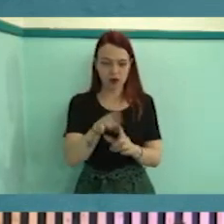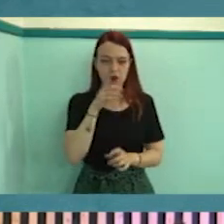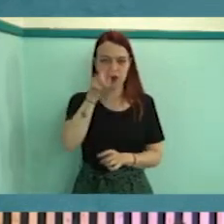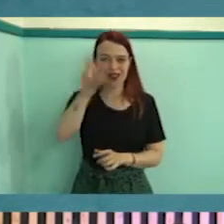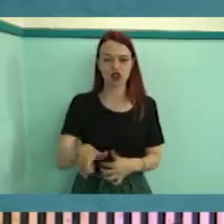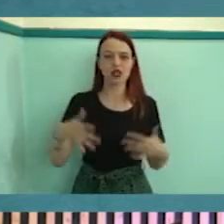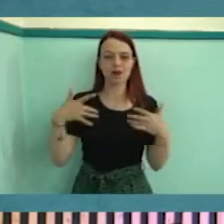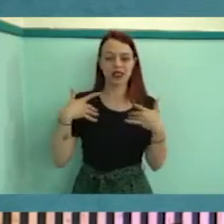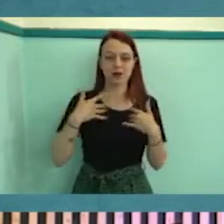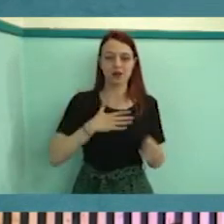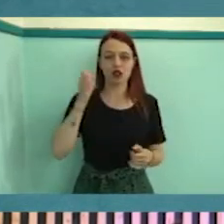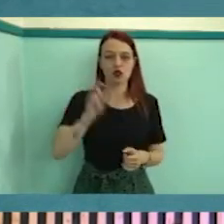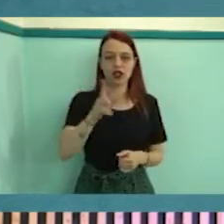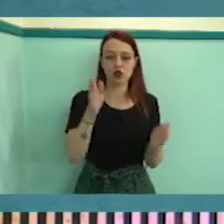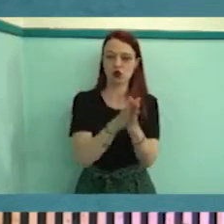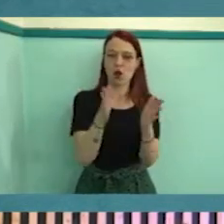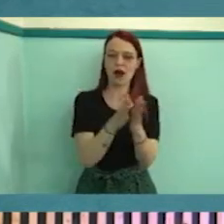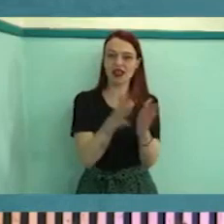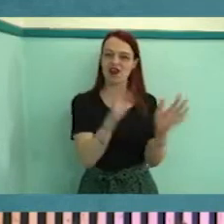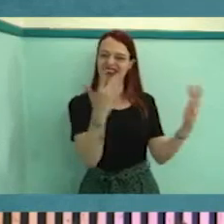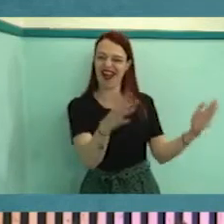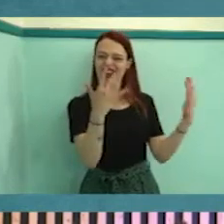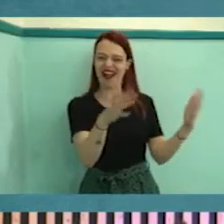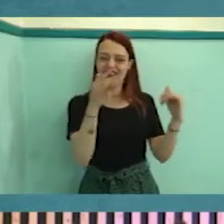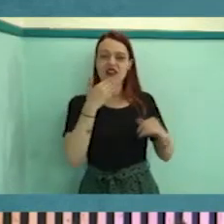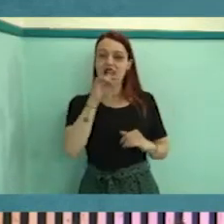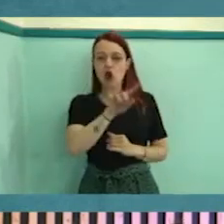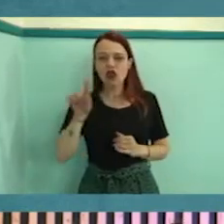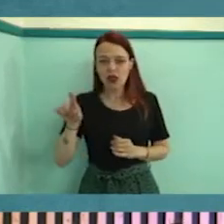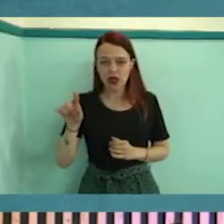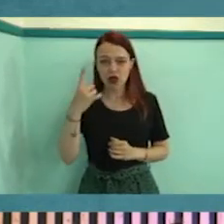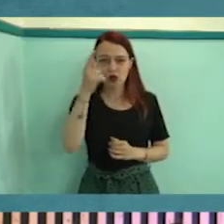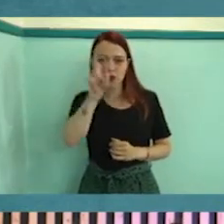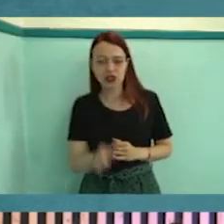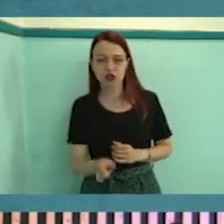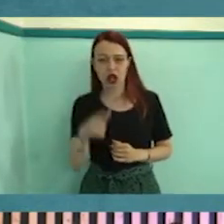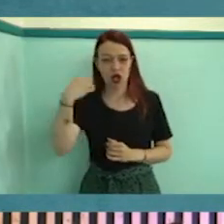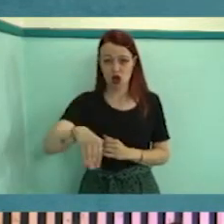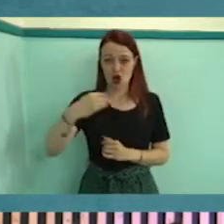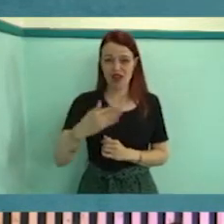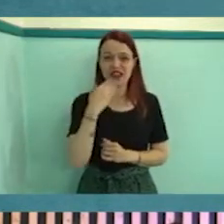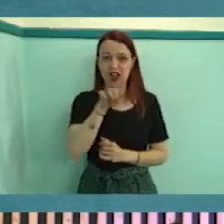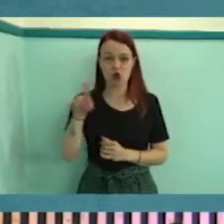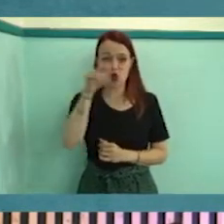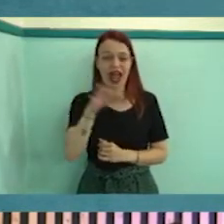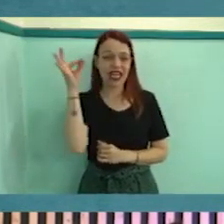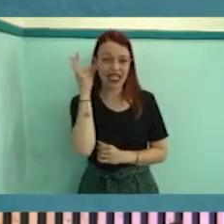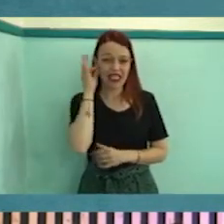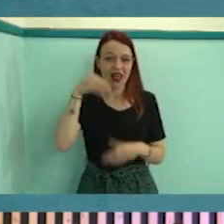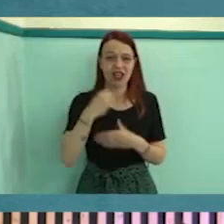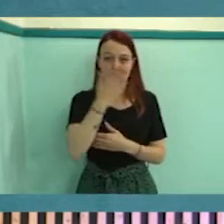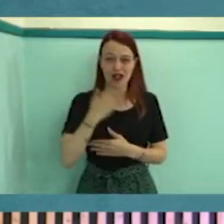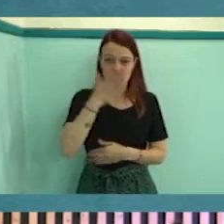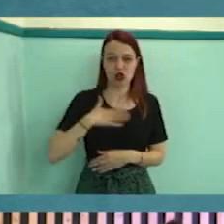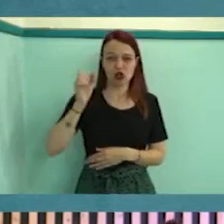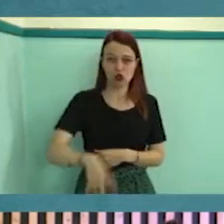bullying que se suicida y los compañeros lo celebran e 11 años una un suicidio de de una niña en el en el colegio